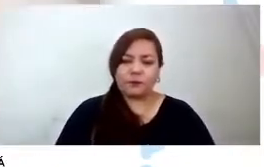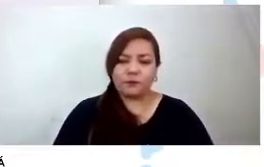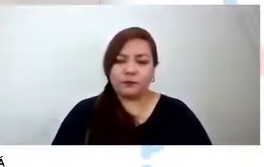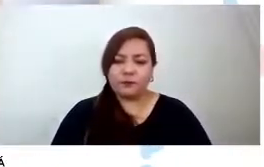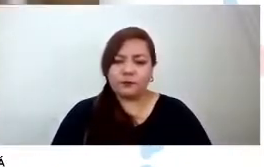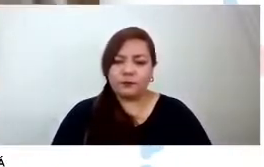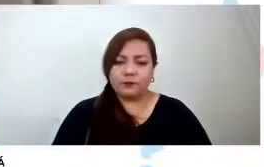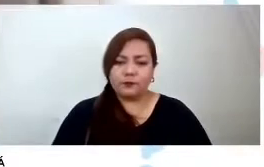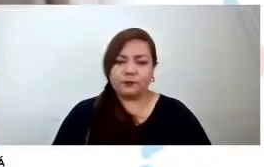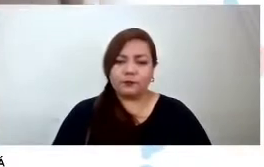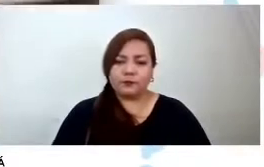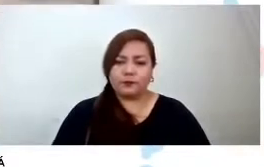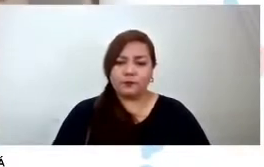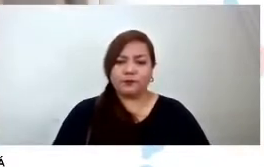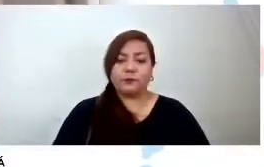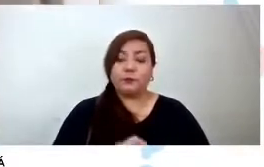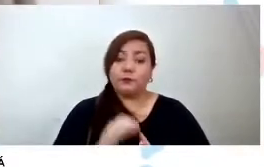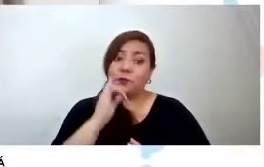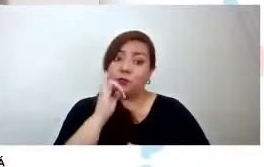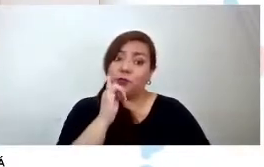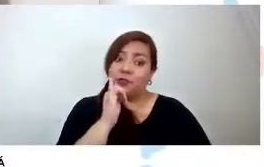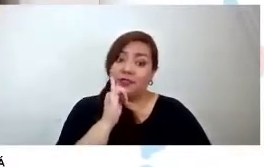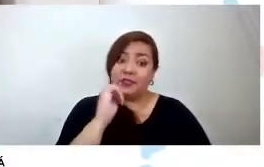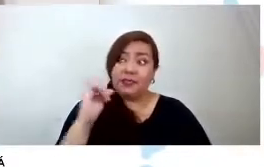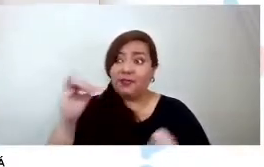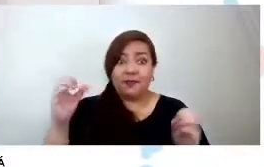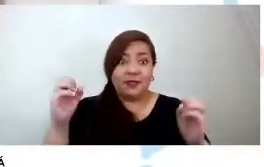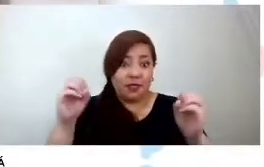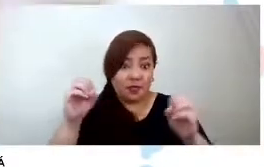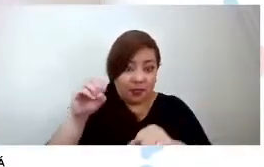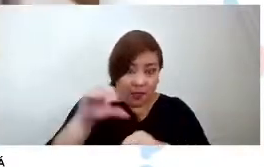No sé si la luz nos acompaña, ¿no?